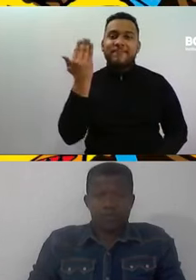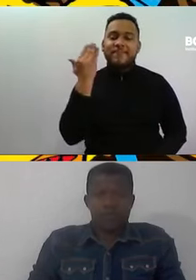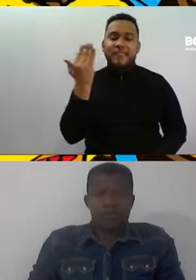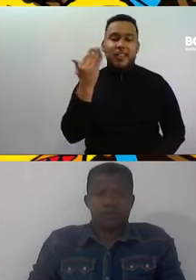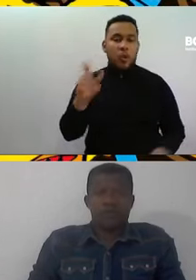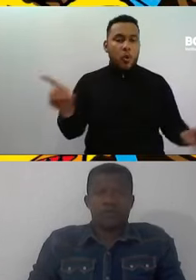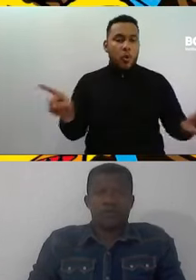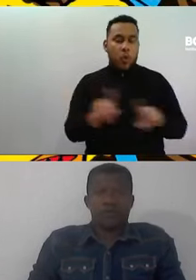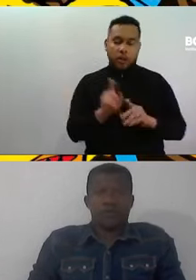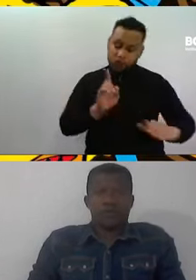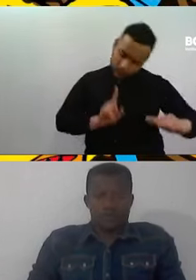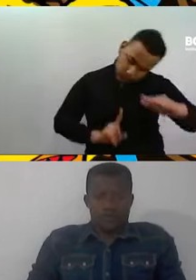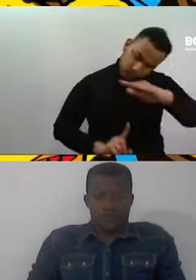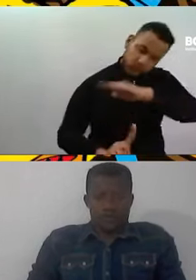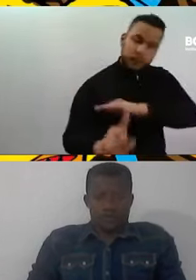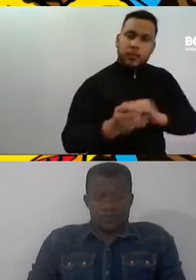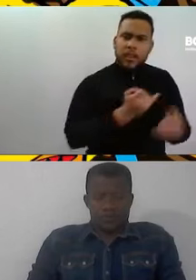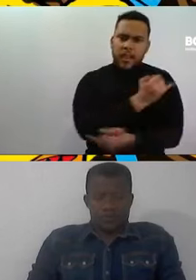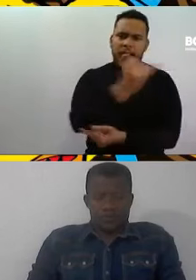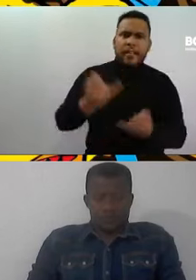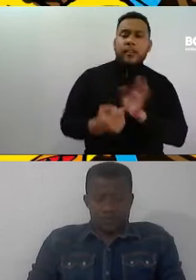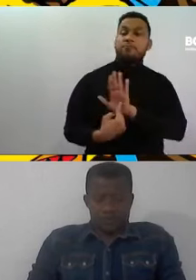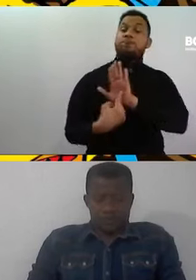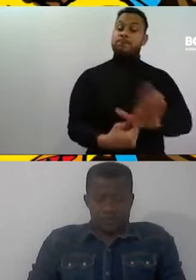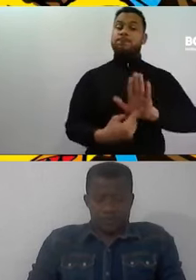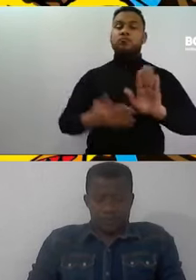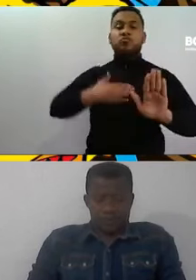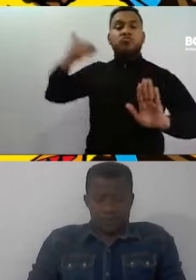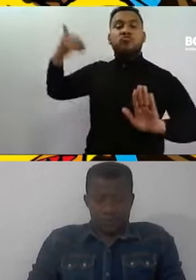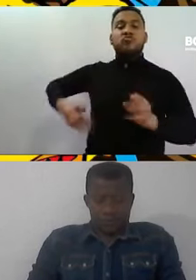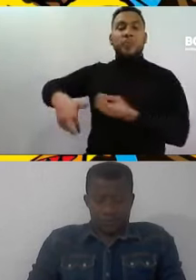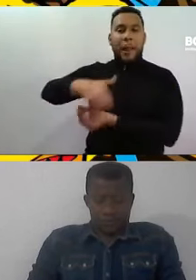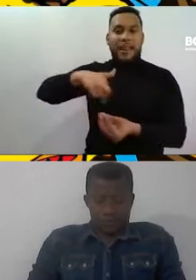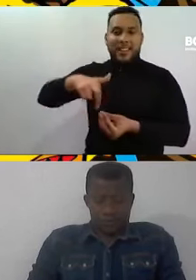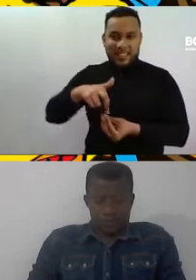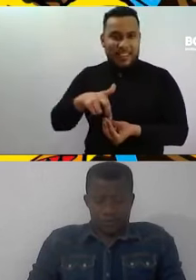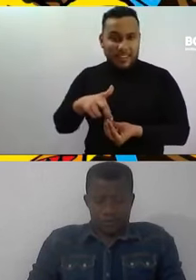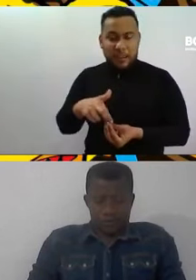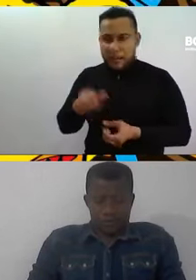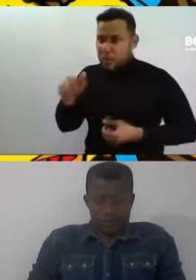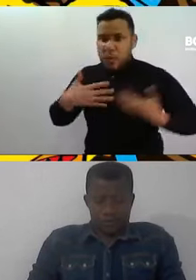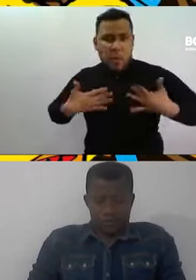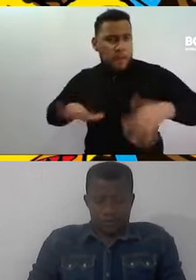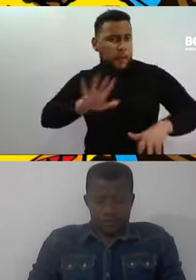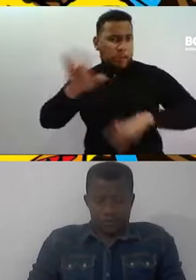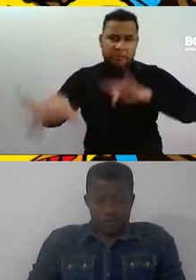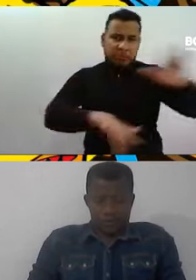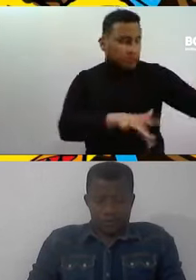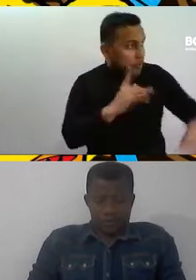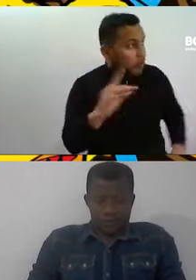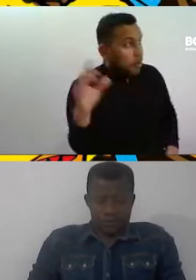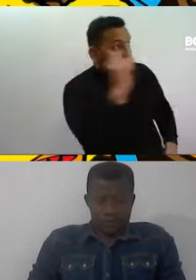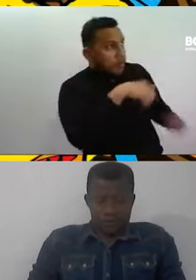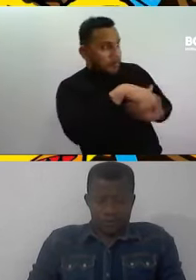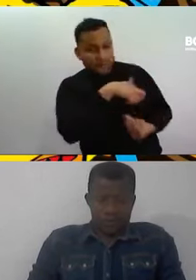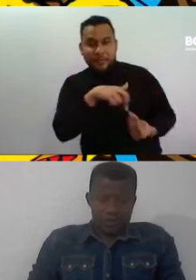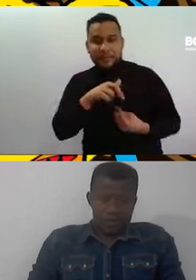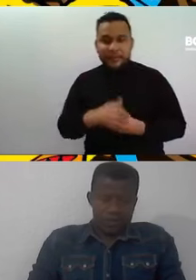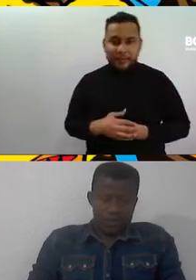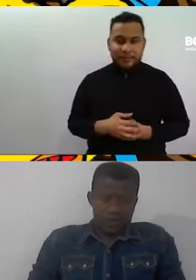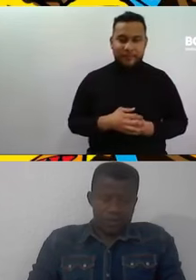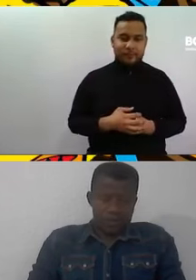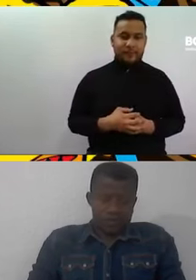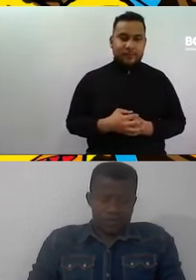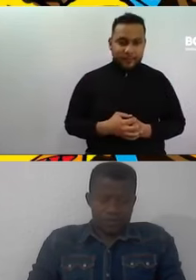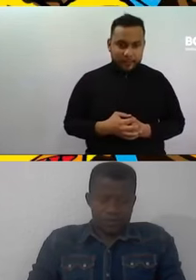identidad a donde quiera que sea que estemos, ya que algunos tiempos fueron tomados como